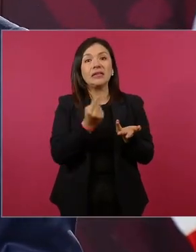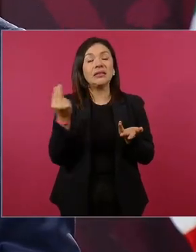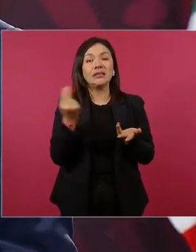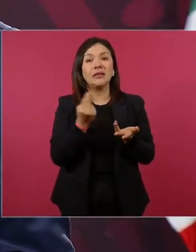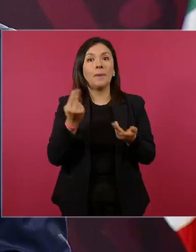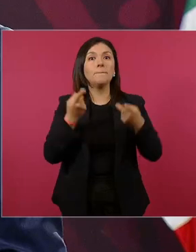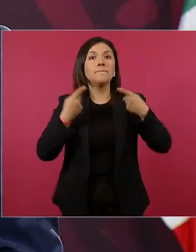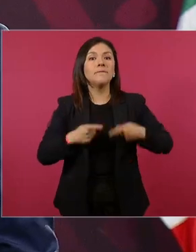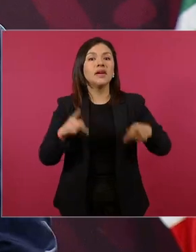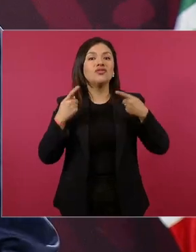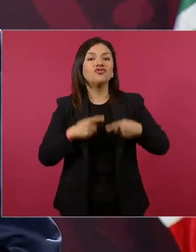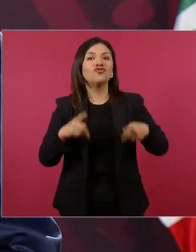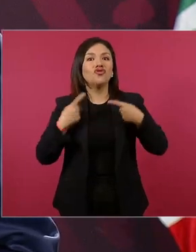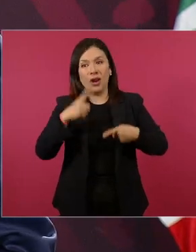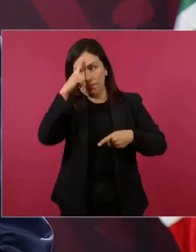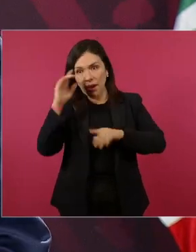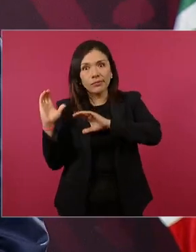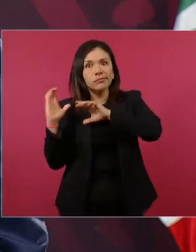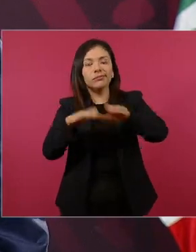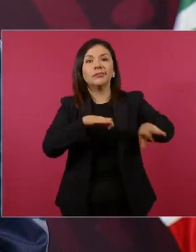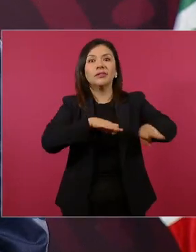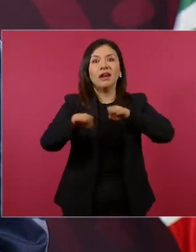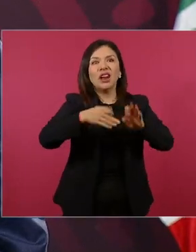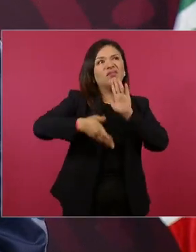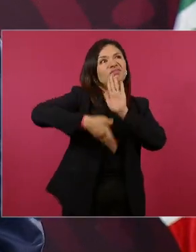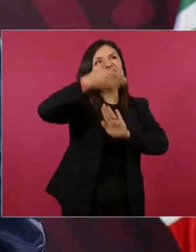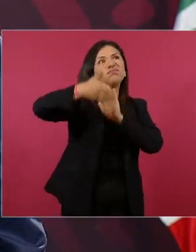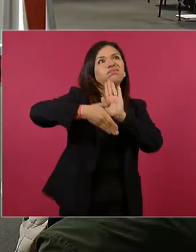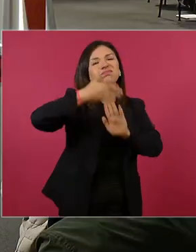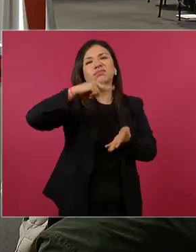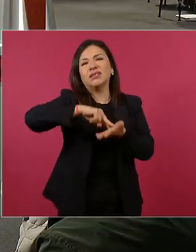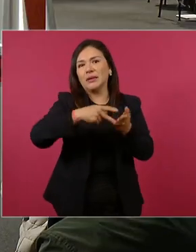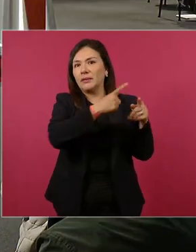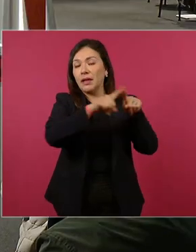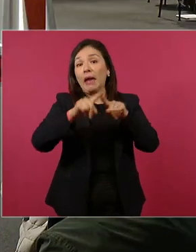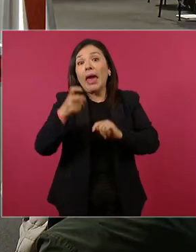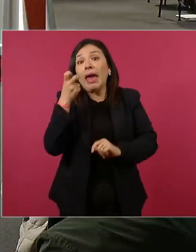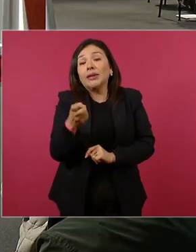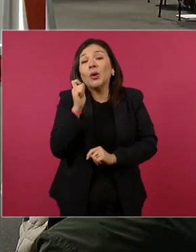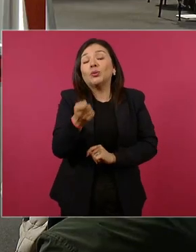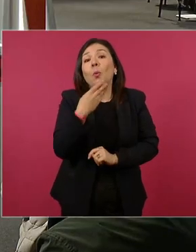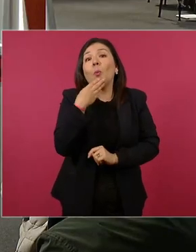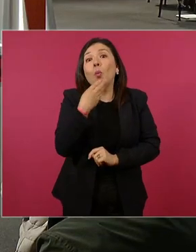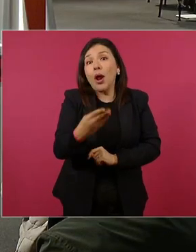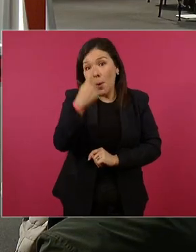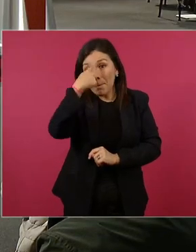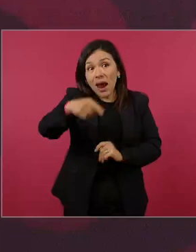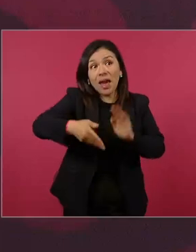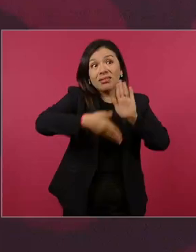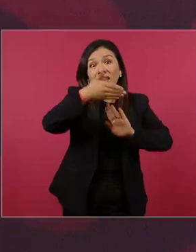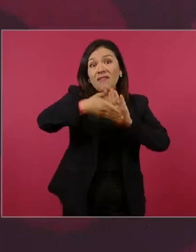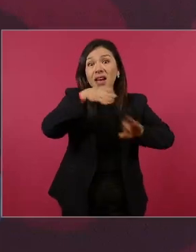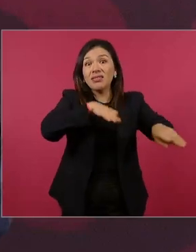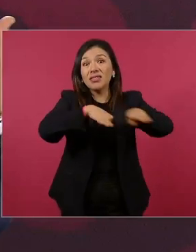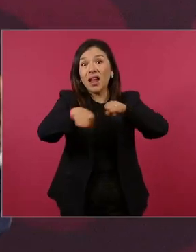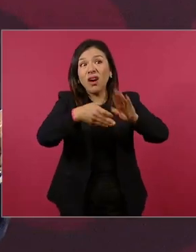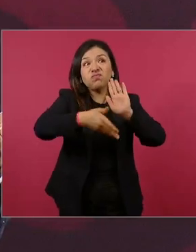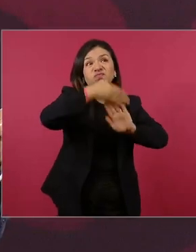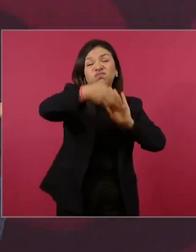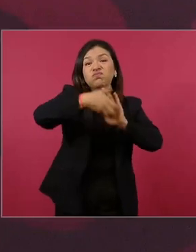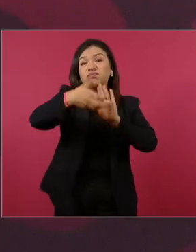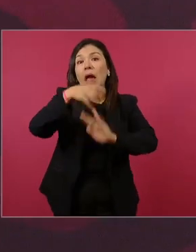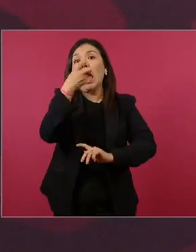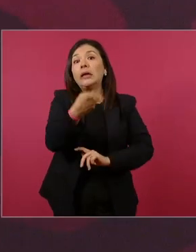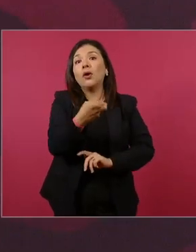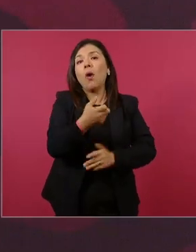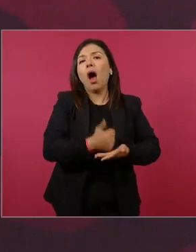necesitar mucha fuerza de trabajo. Eso es lo bueno de la industria de la construcción, que tiene un efecto multiplicador,